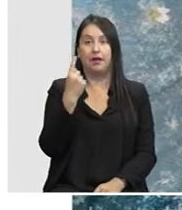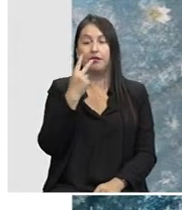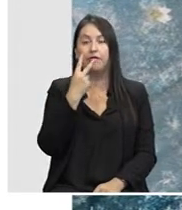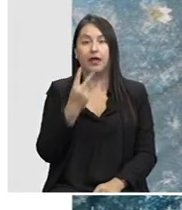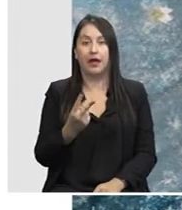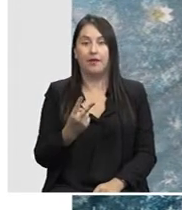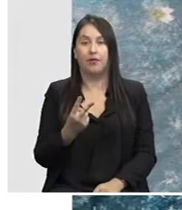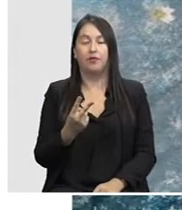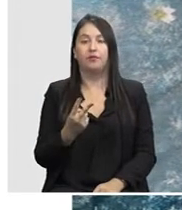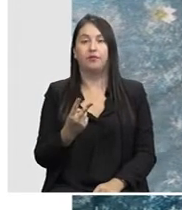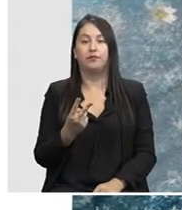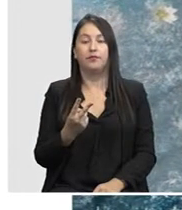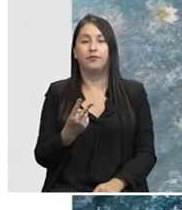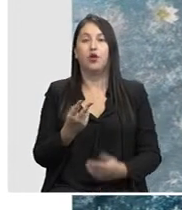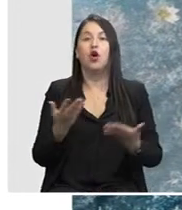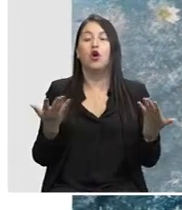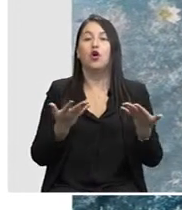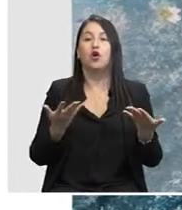se distribuyen